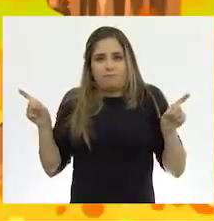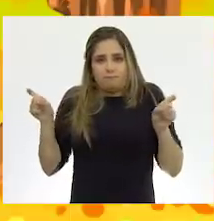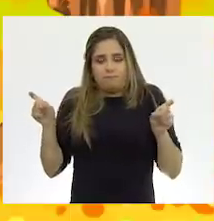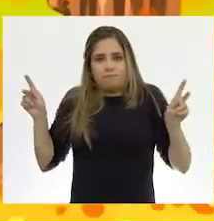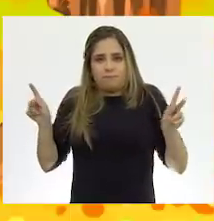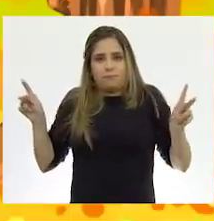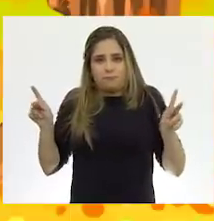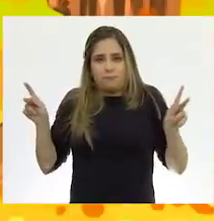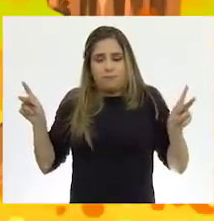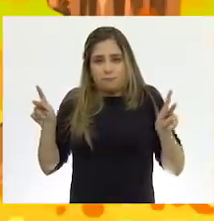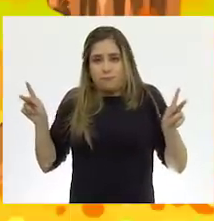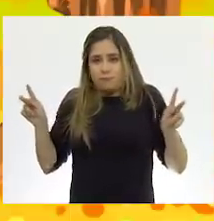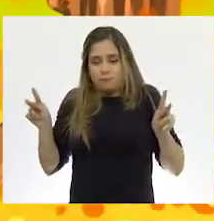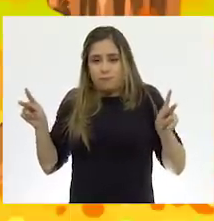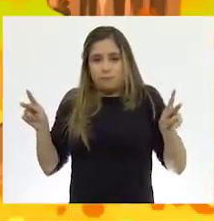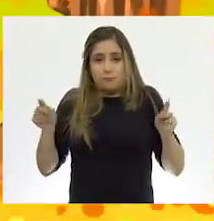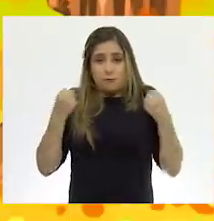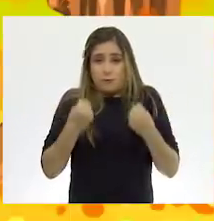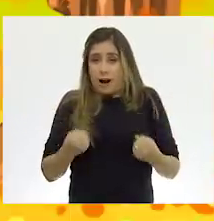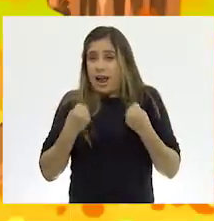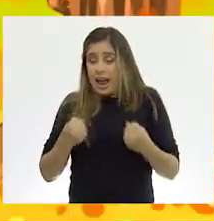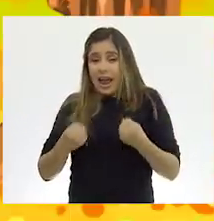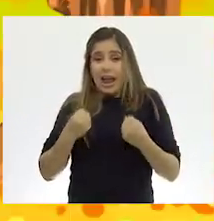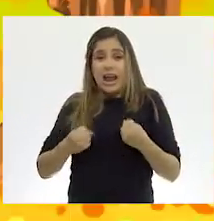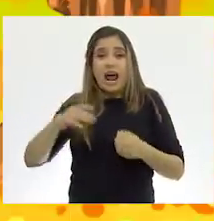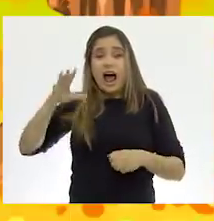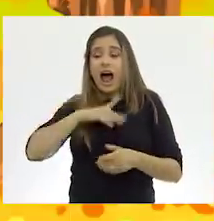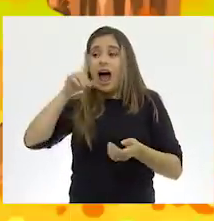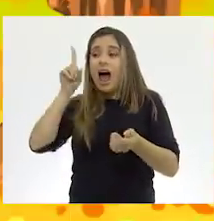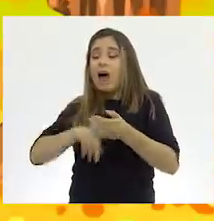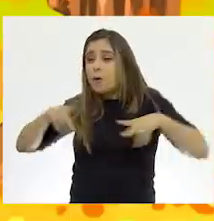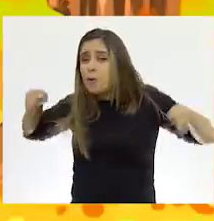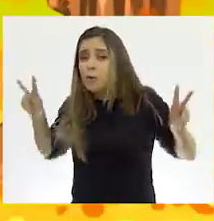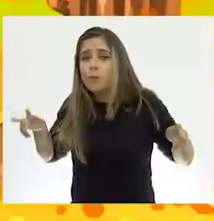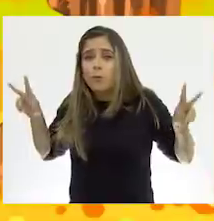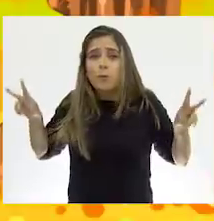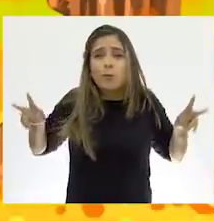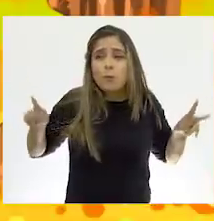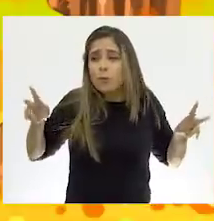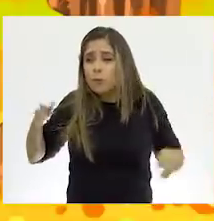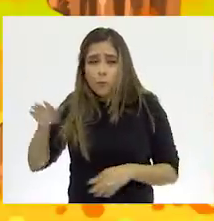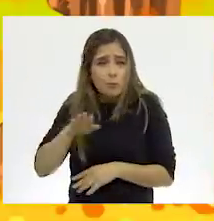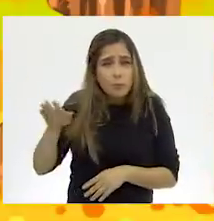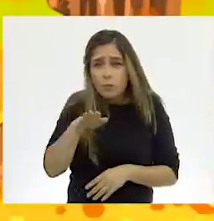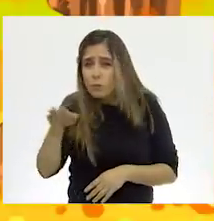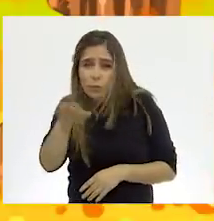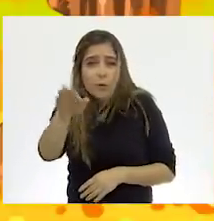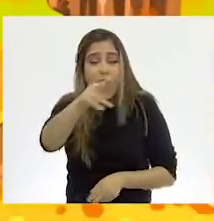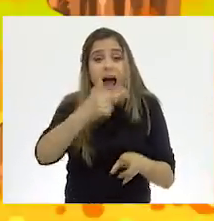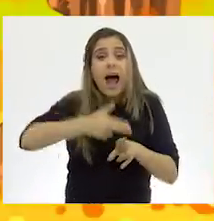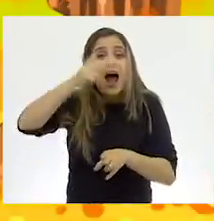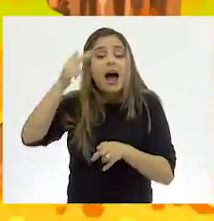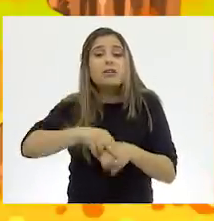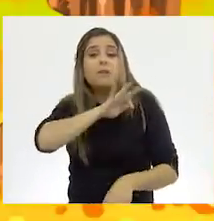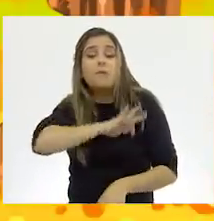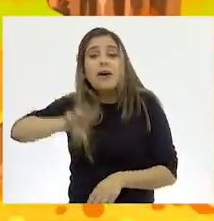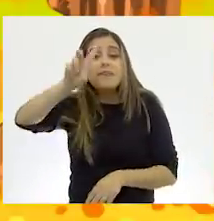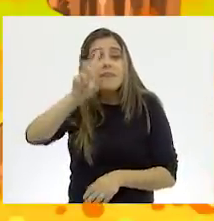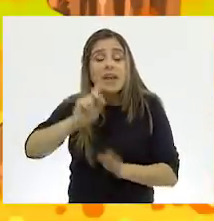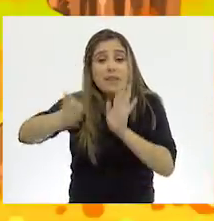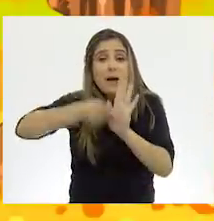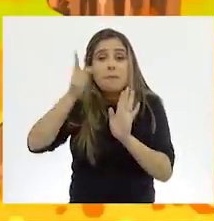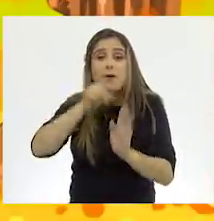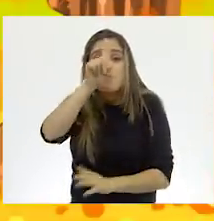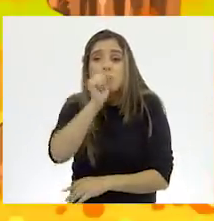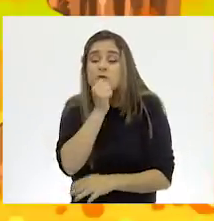abejas aletean durante su vuelo hasta 230 veces por